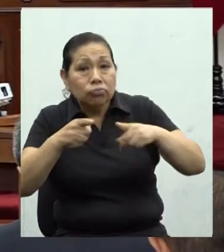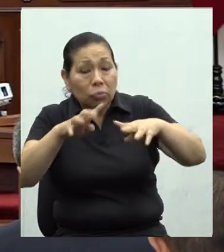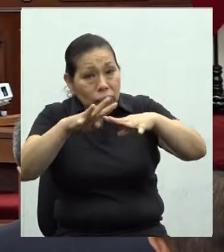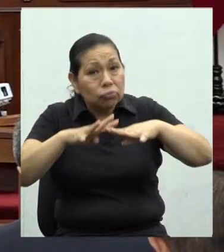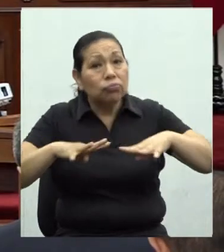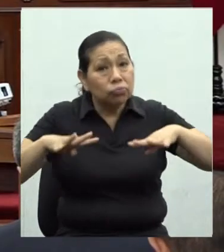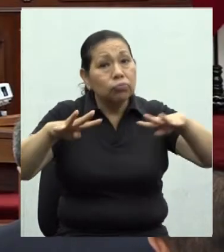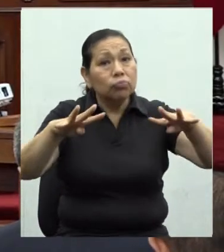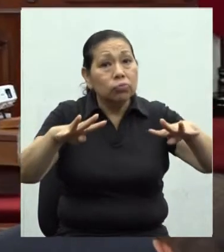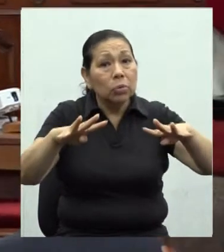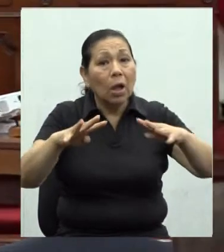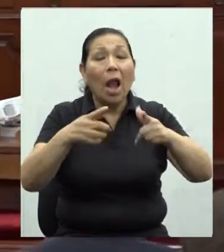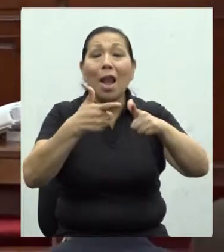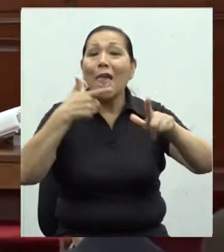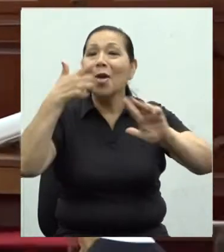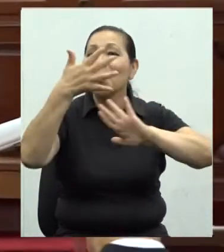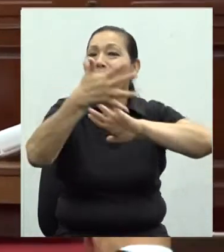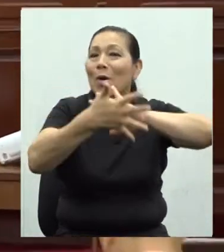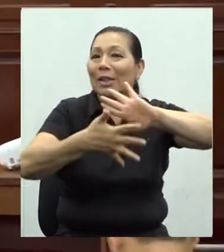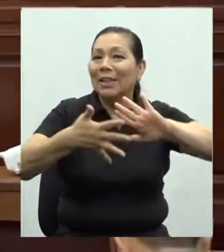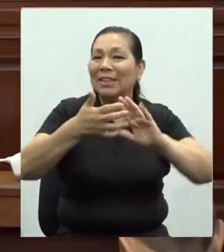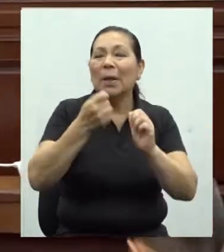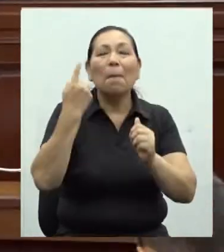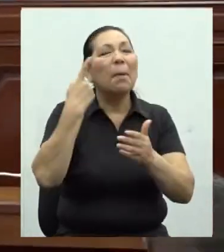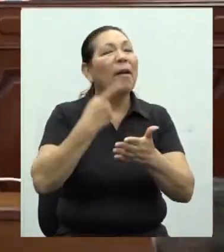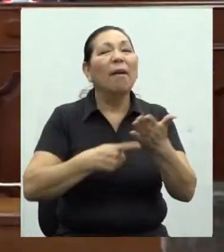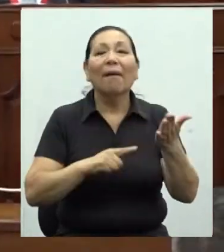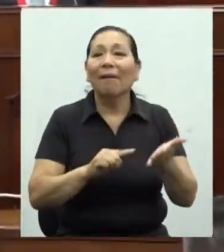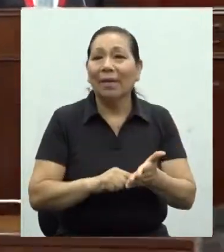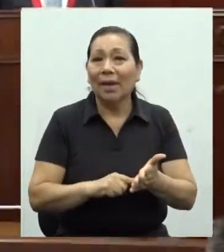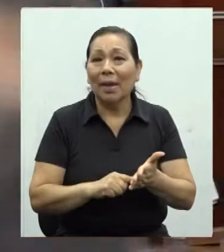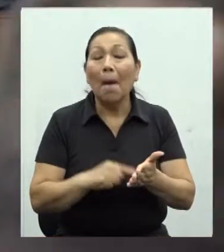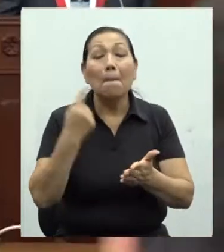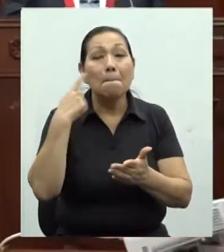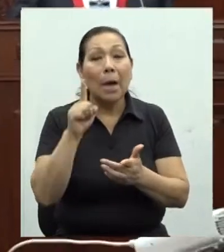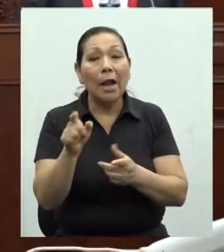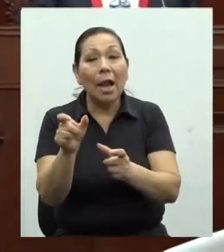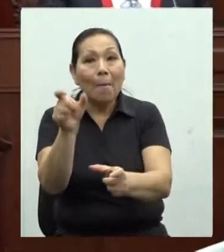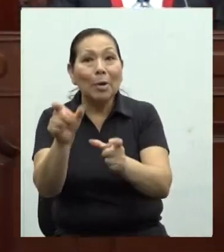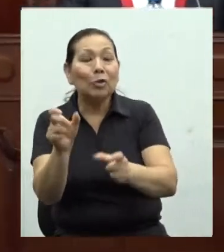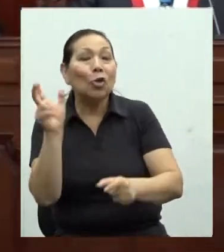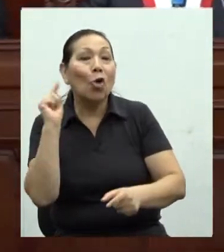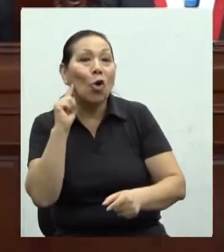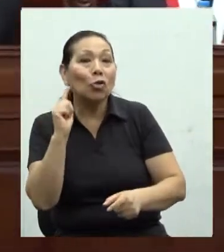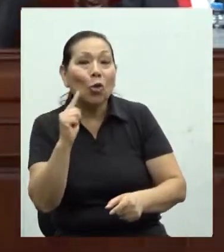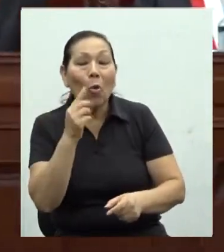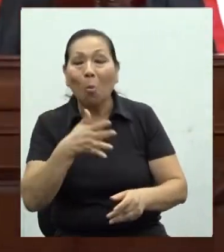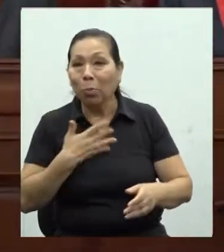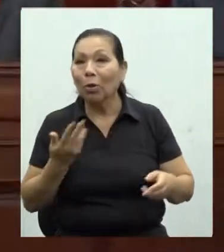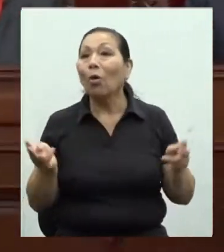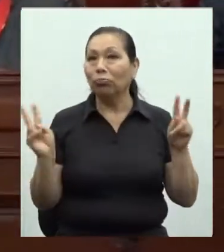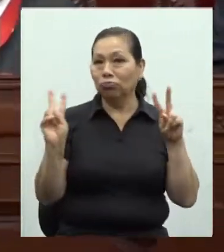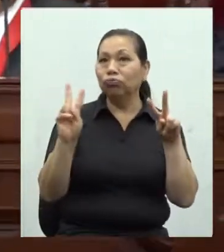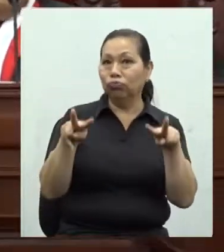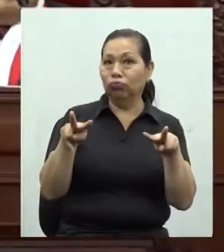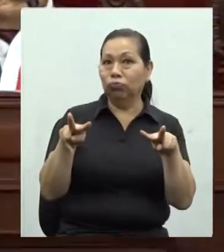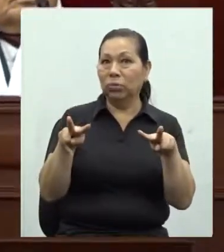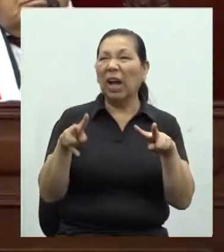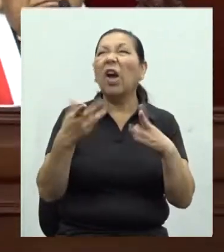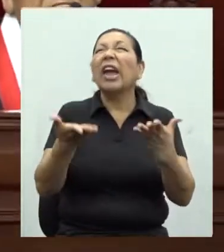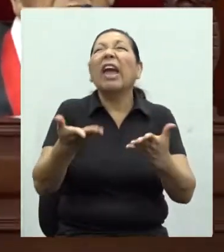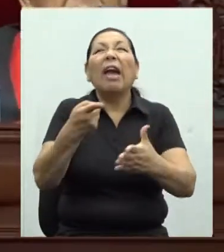audiencias públicas en lenguaje de señas, con el objetivo de llegar a una mayor cantidad de público, que sigue el trabajo de